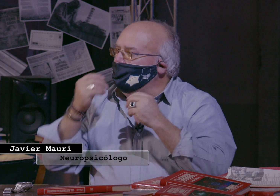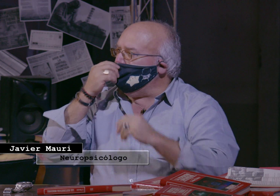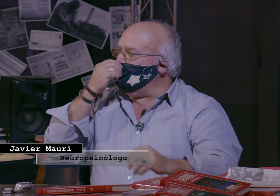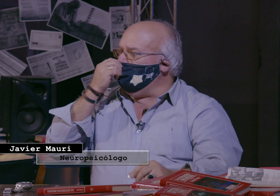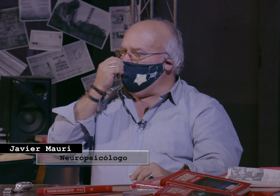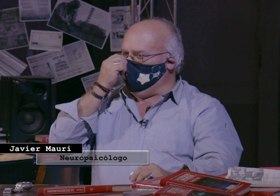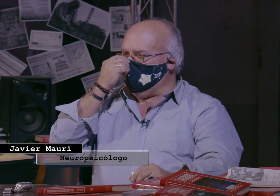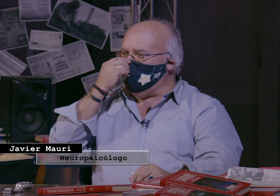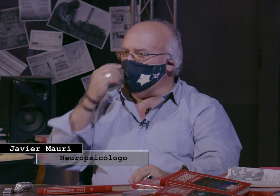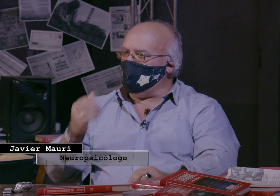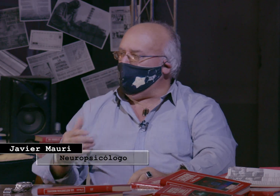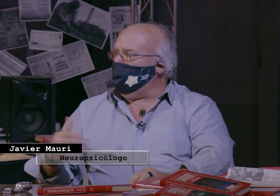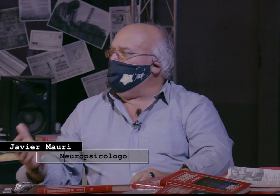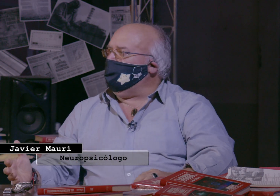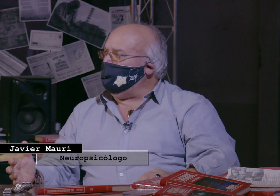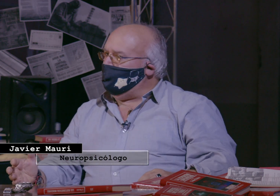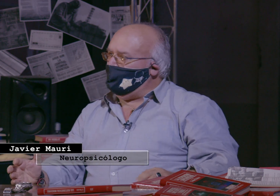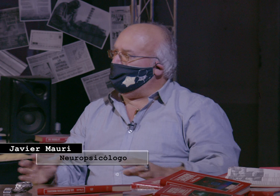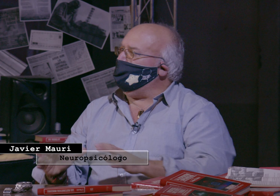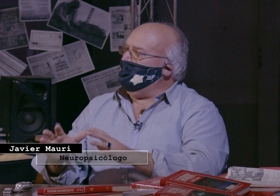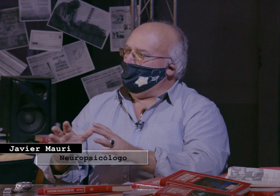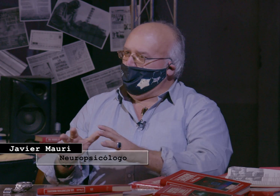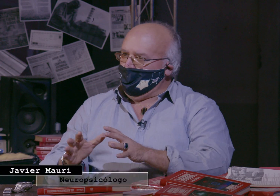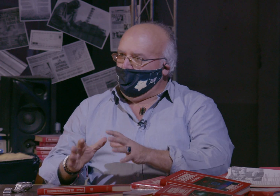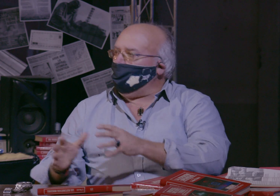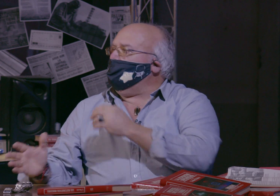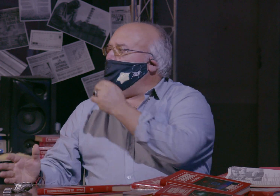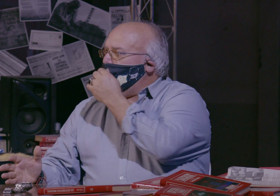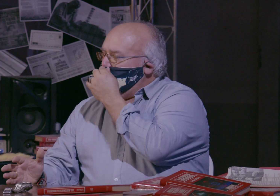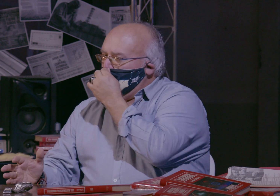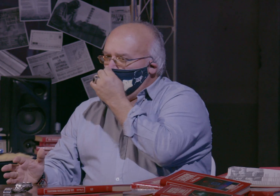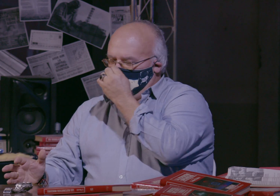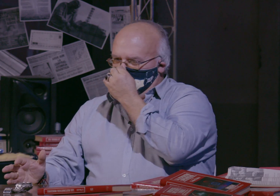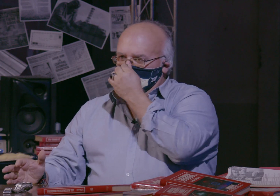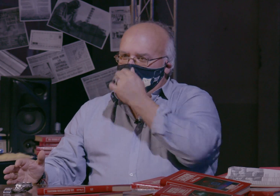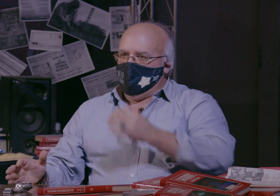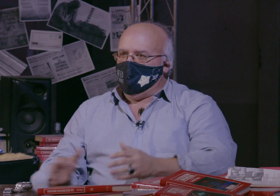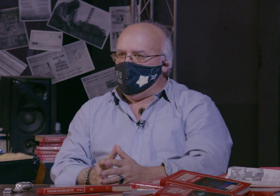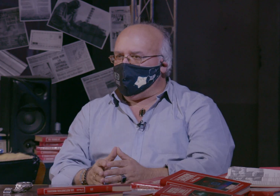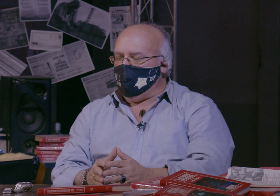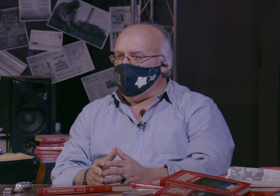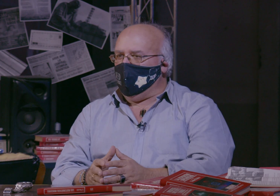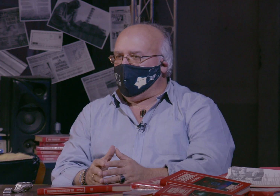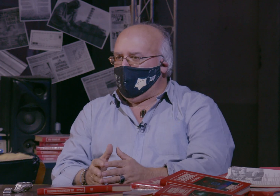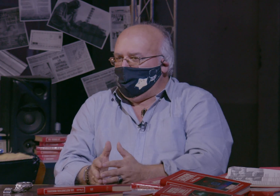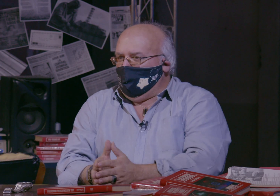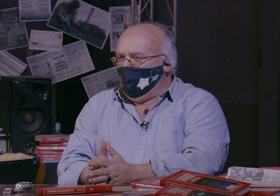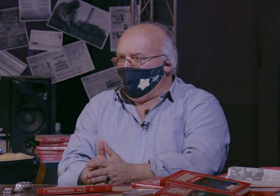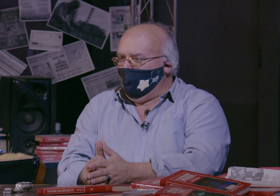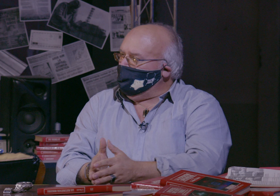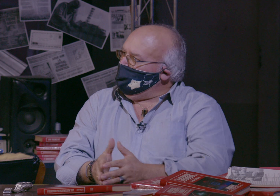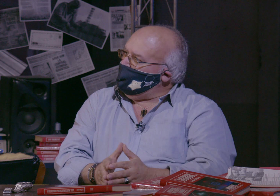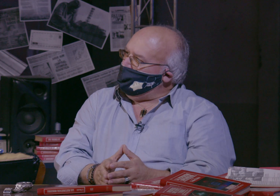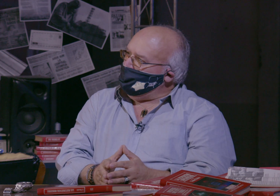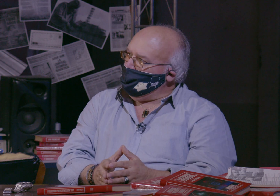hay otra serie de cuestiones que son todavía mucho más preocupantes que esa, que eso no es poco. Uh-huh. Y es que